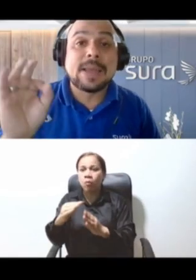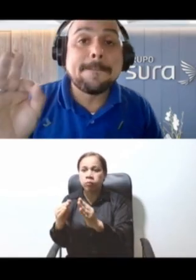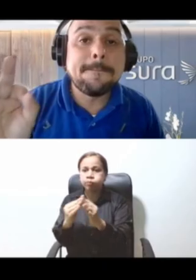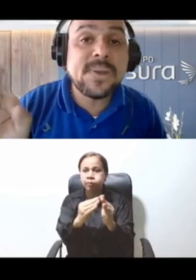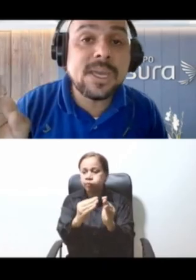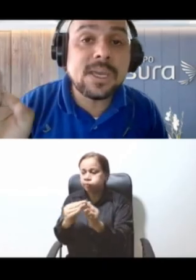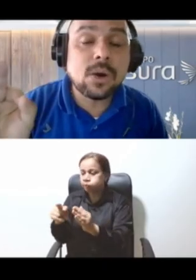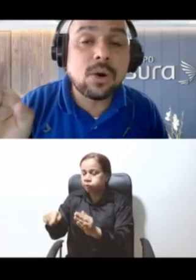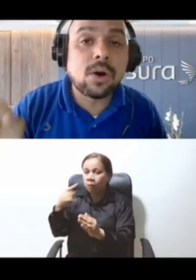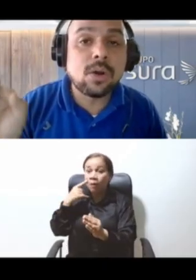por agentes